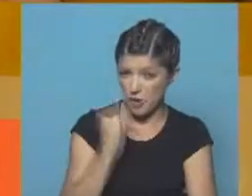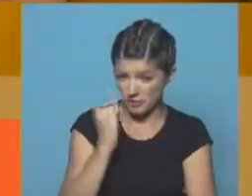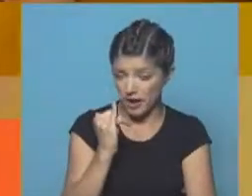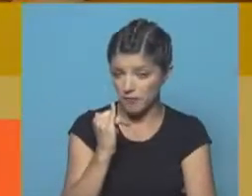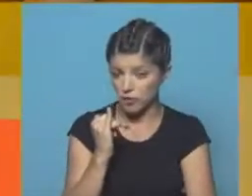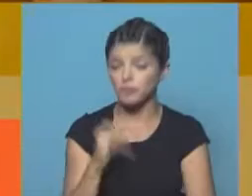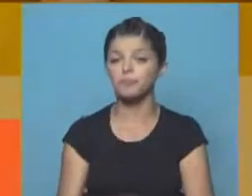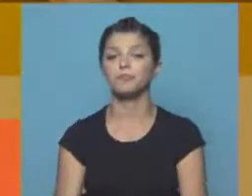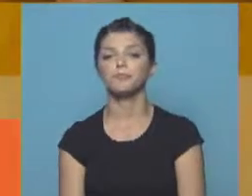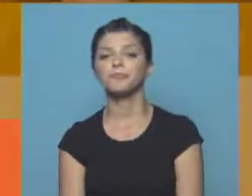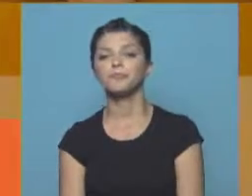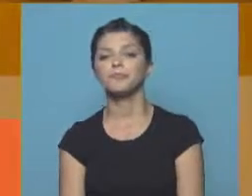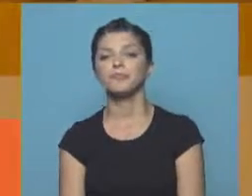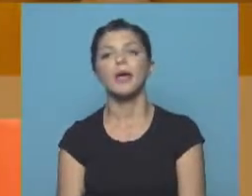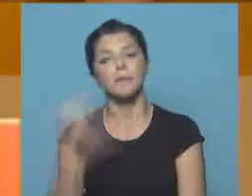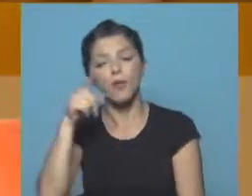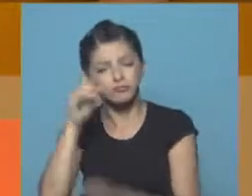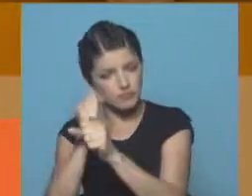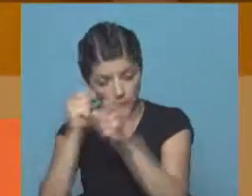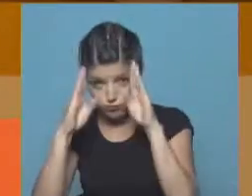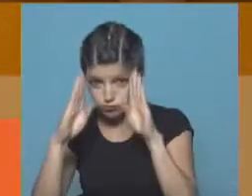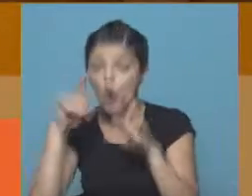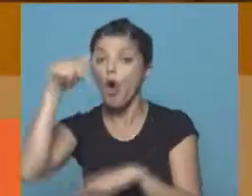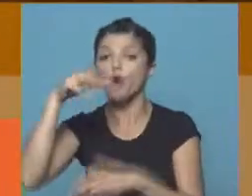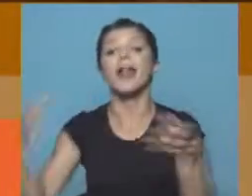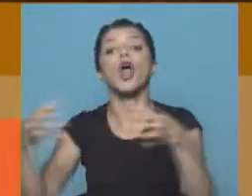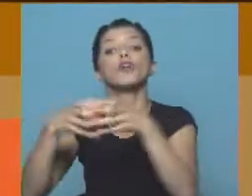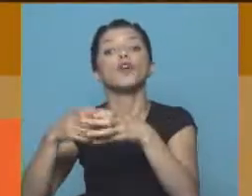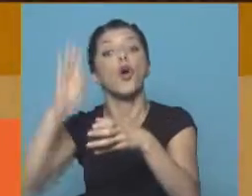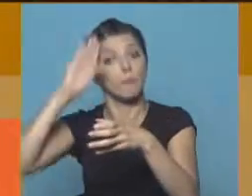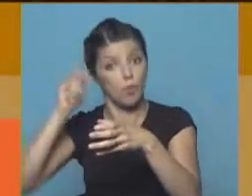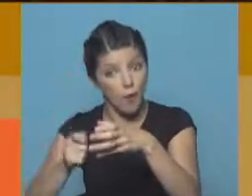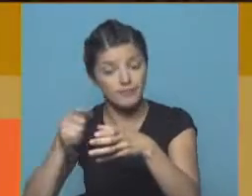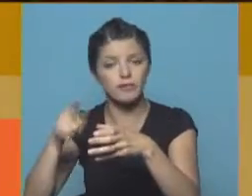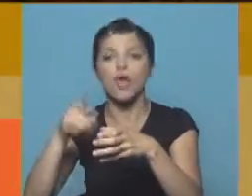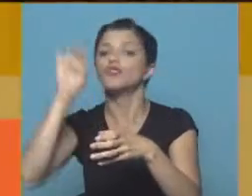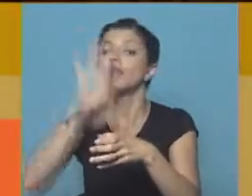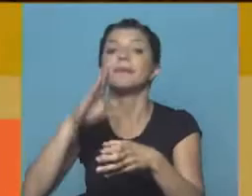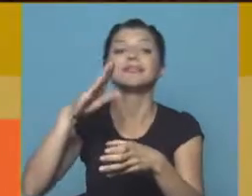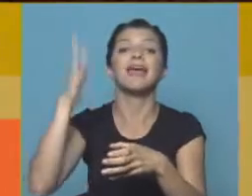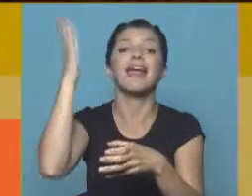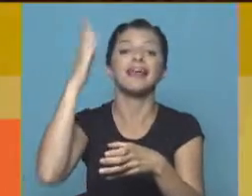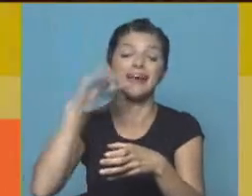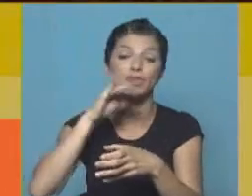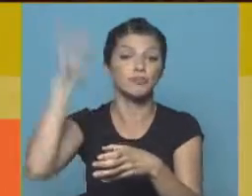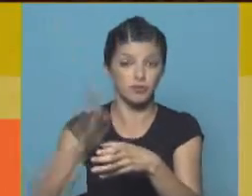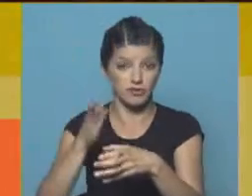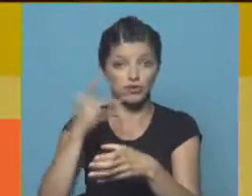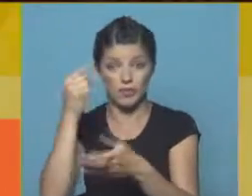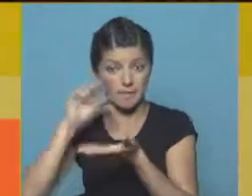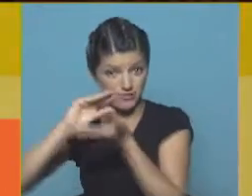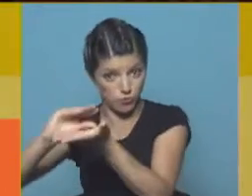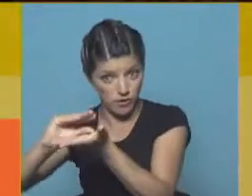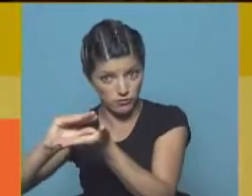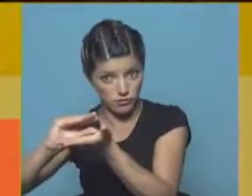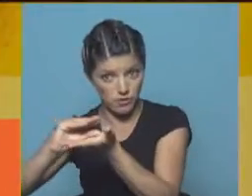un desafío muy grande. Hoy el Consejo de la Magistratura solo ha ejecutado el 14% del presupuesto que tiene asignado para obras,